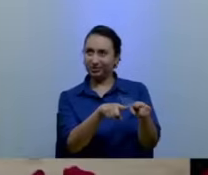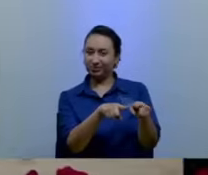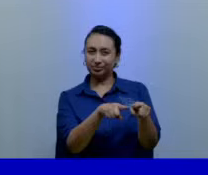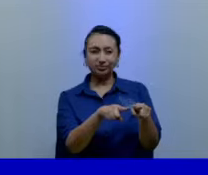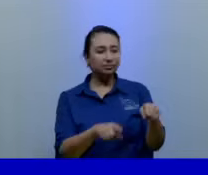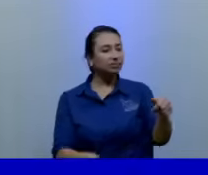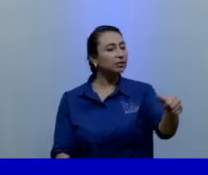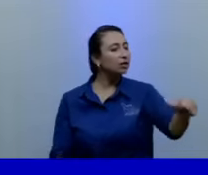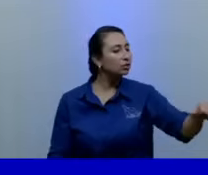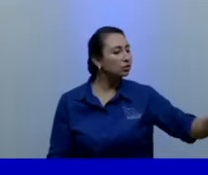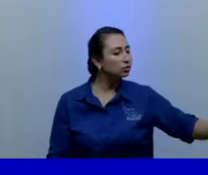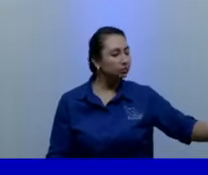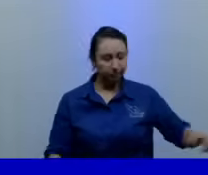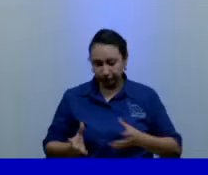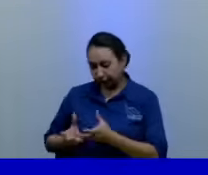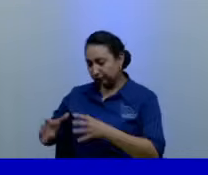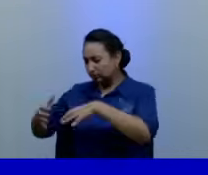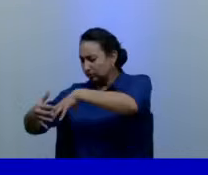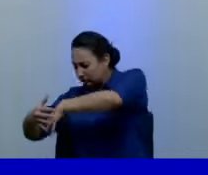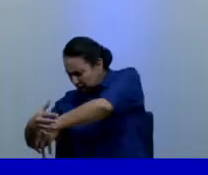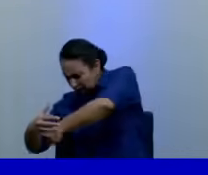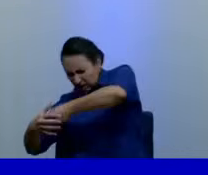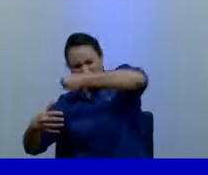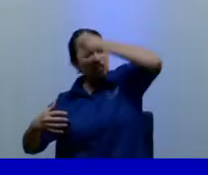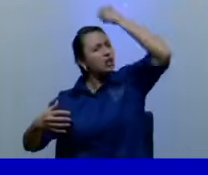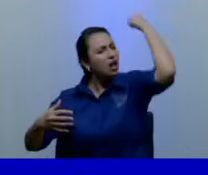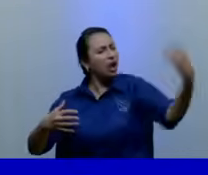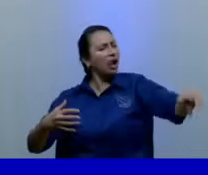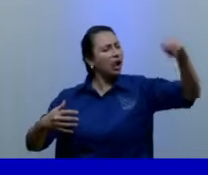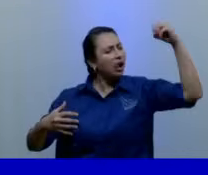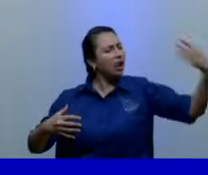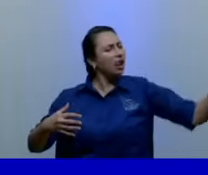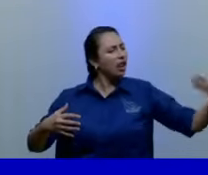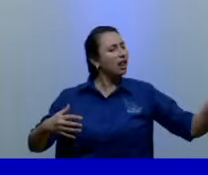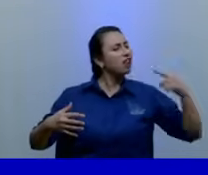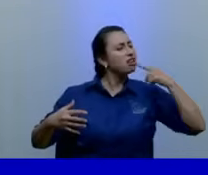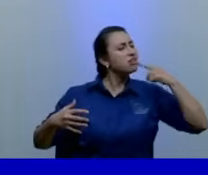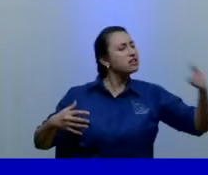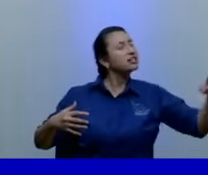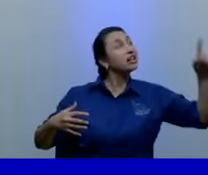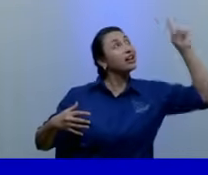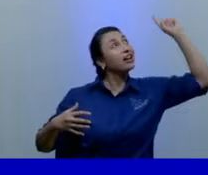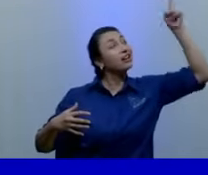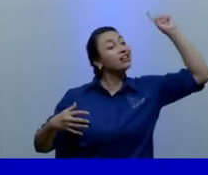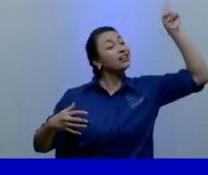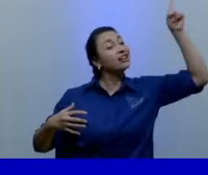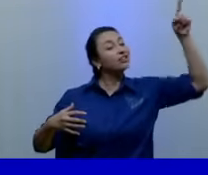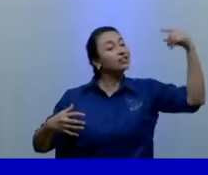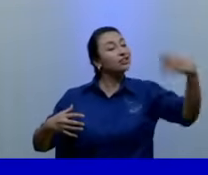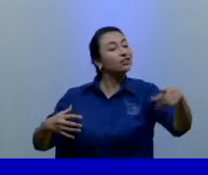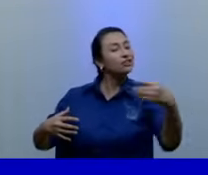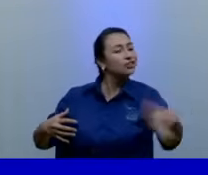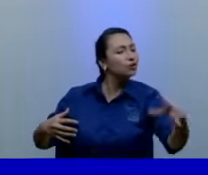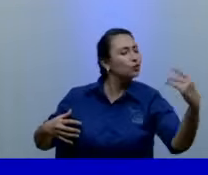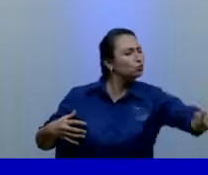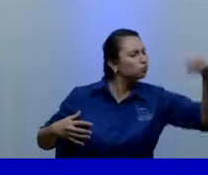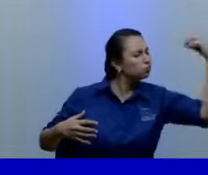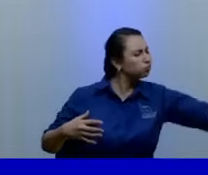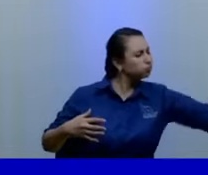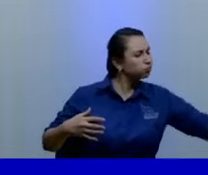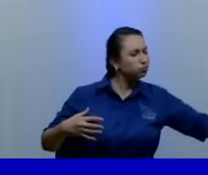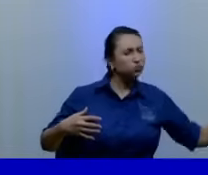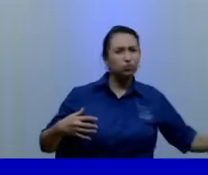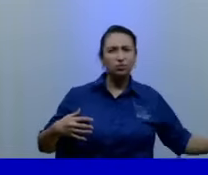al manantial de las aguas, echó sal en él y dijo, así dice el Señor, aleluya, profetizó cuando